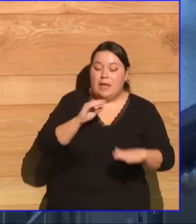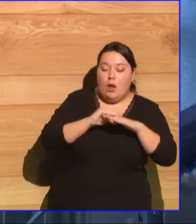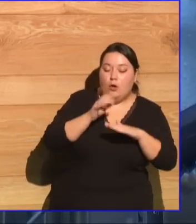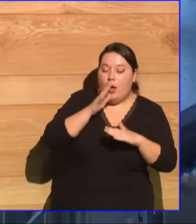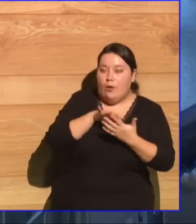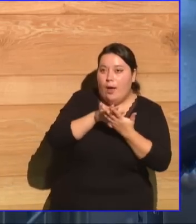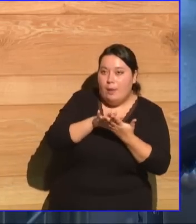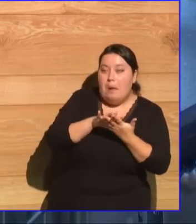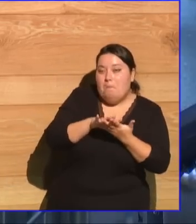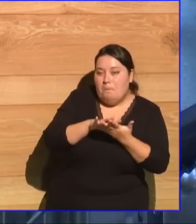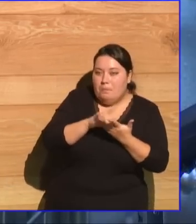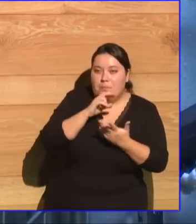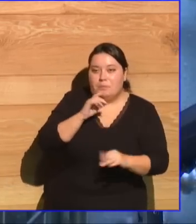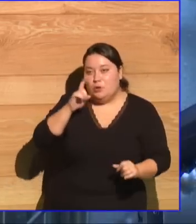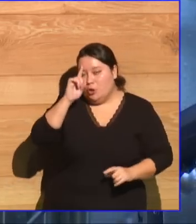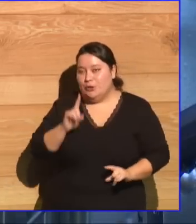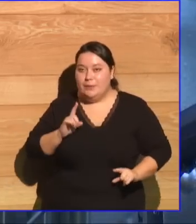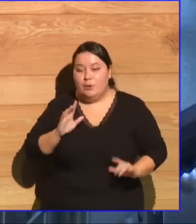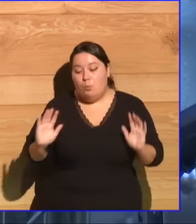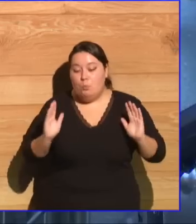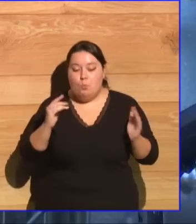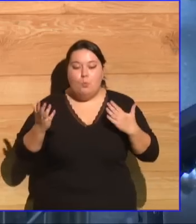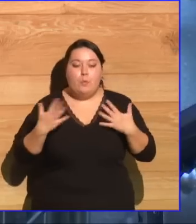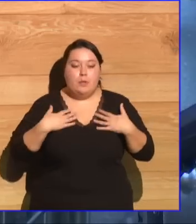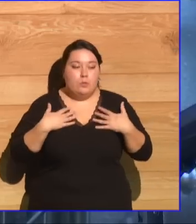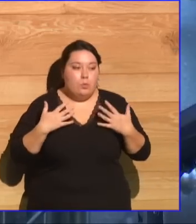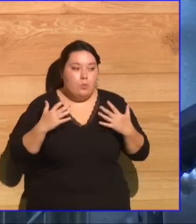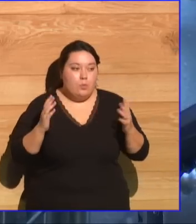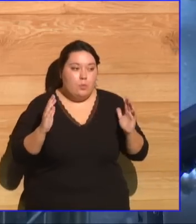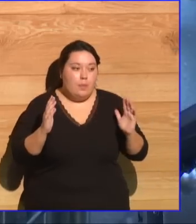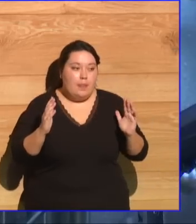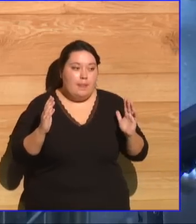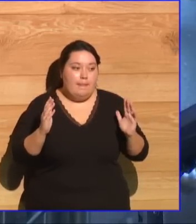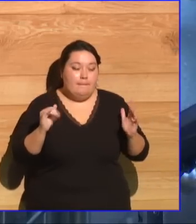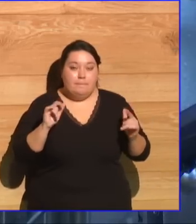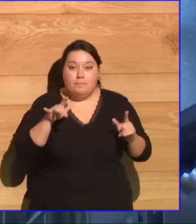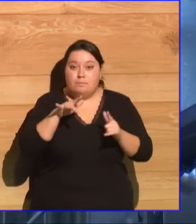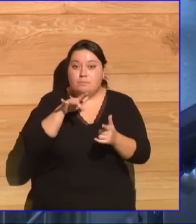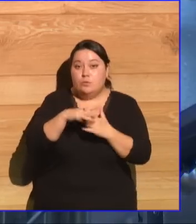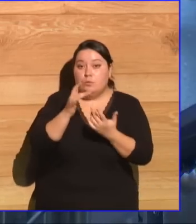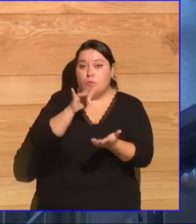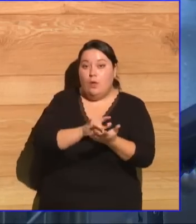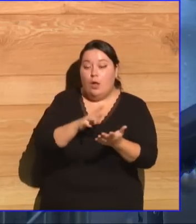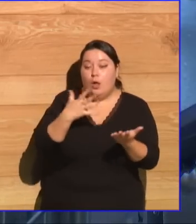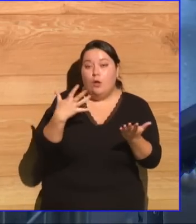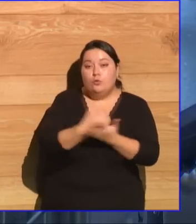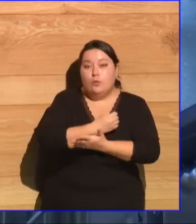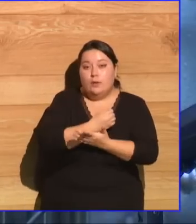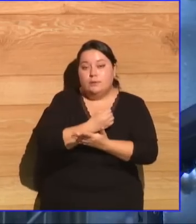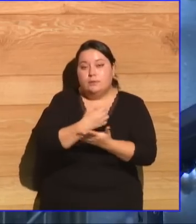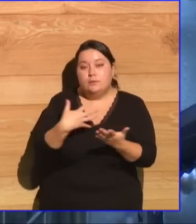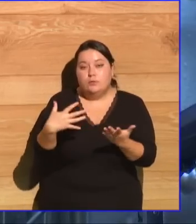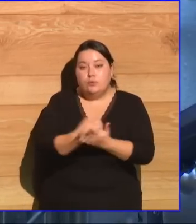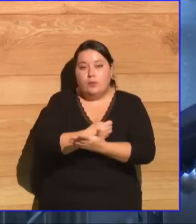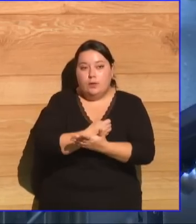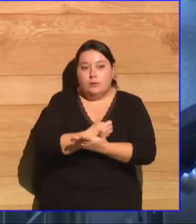ahora mismo, pero en el instante en el que eso sucede, todas y cada una de las veces yo